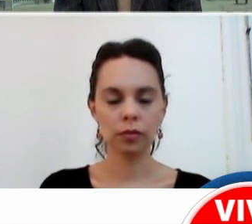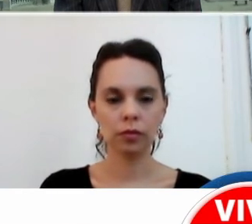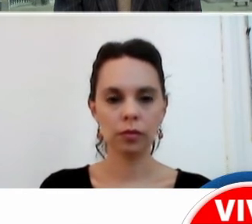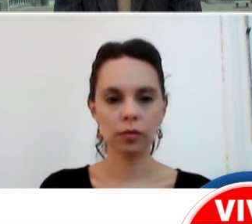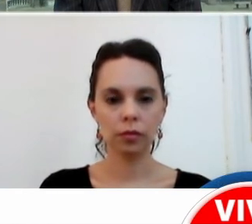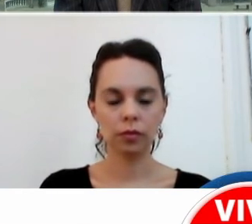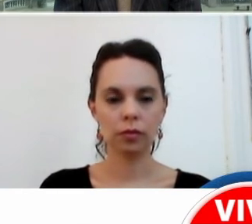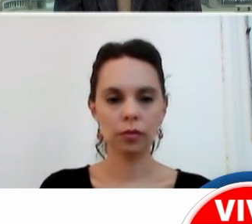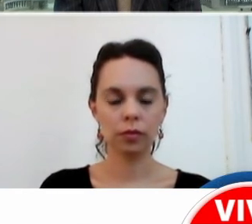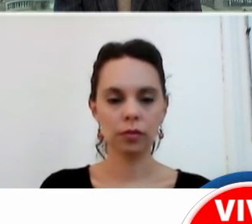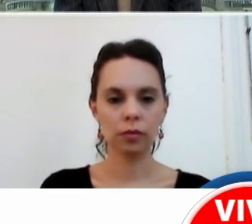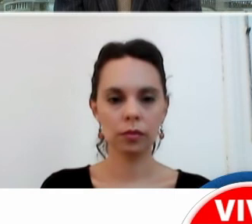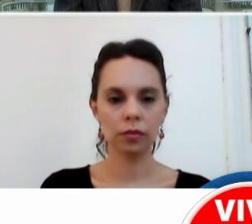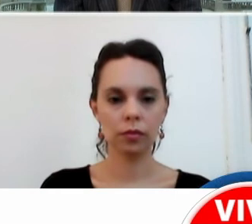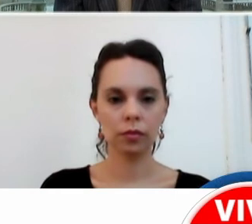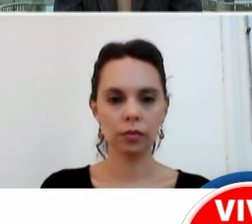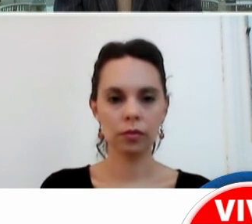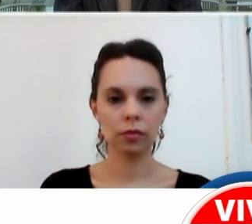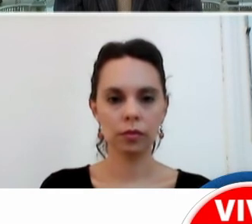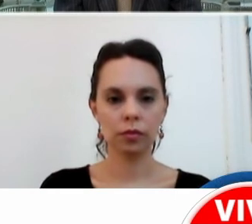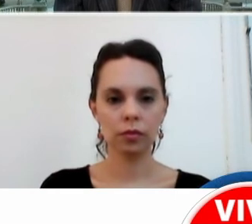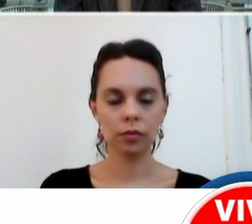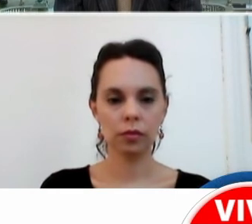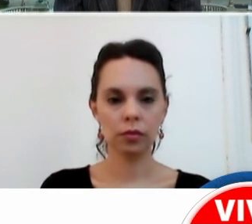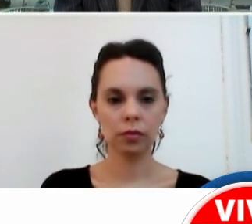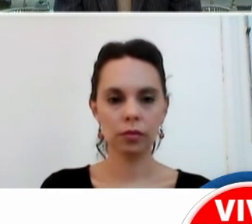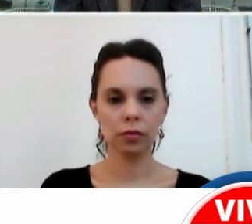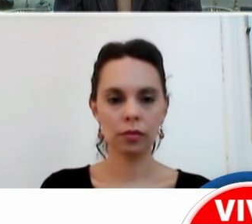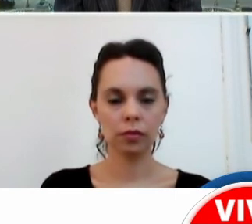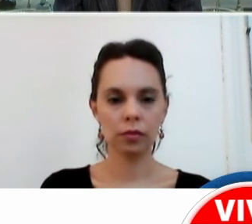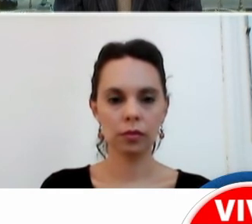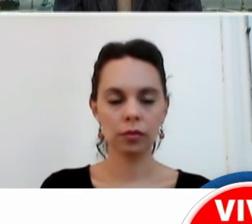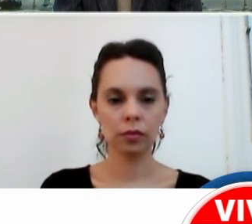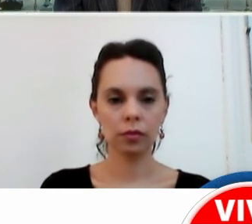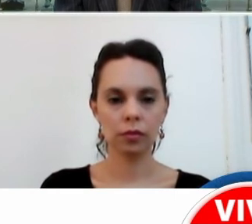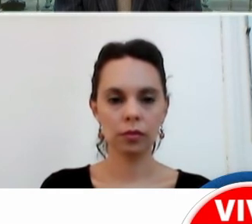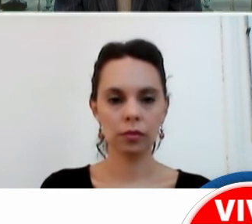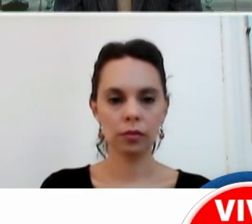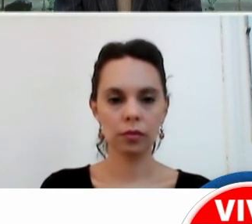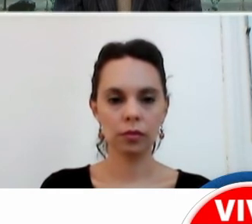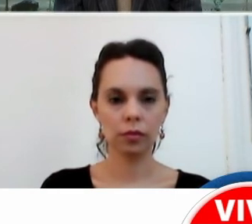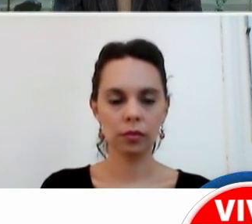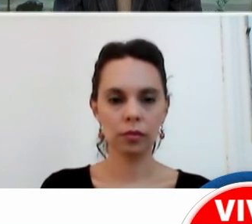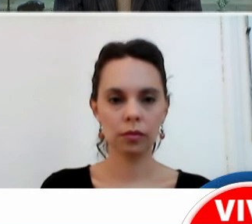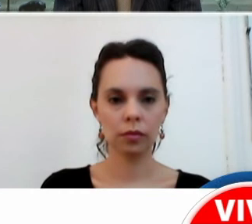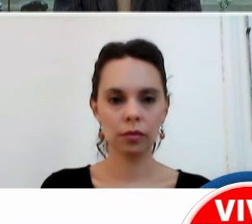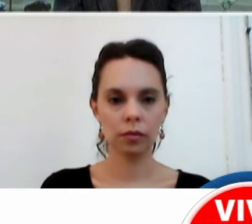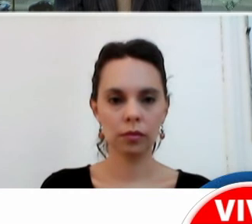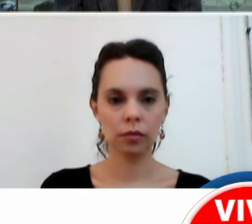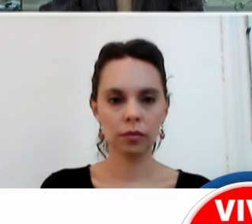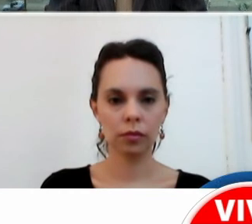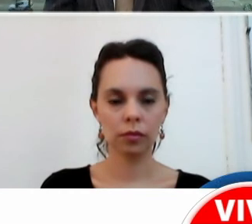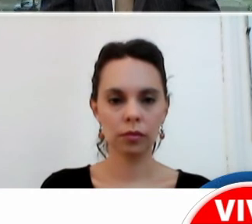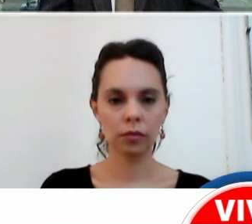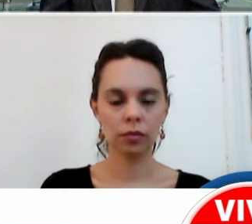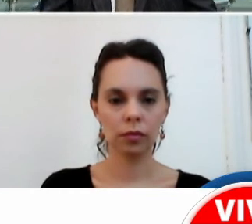presupuesto que no aprobó el Parlamento, ese presupuesto estaba hecho con números